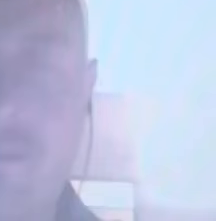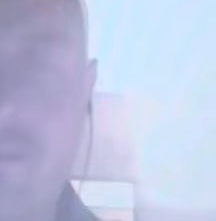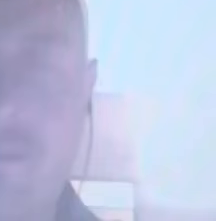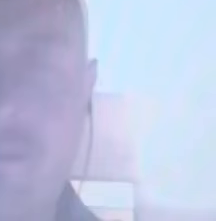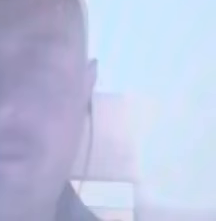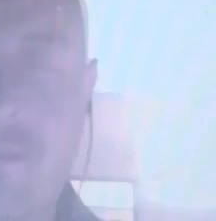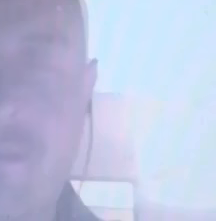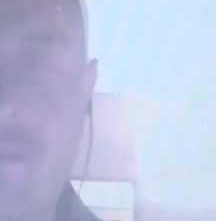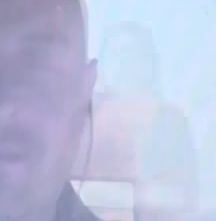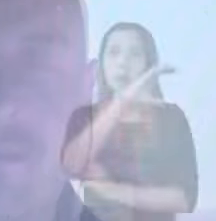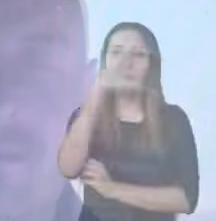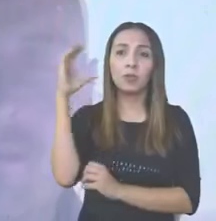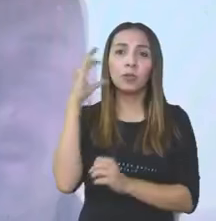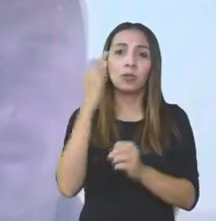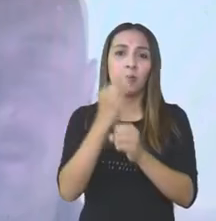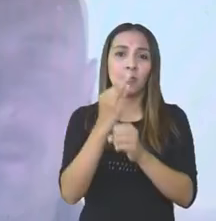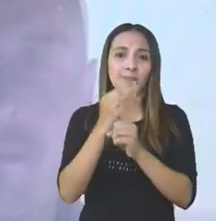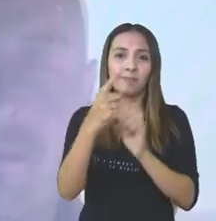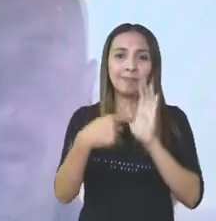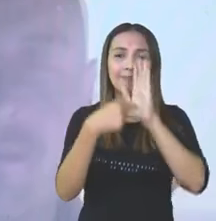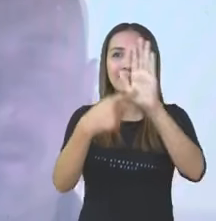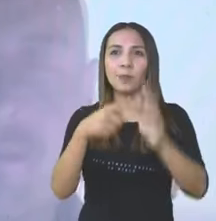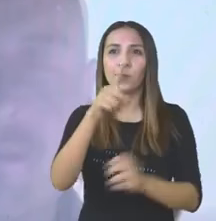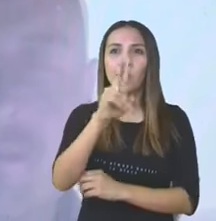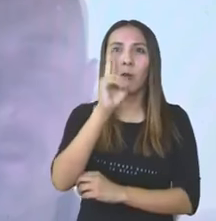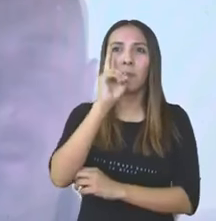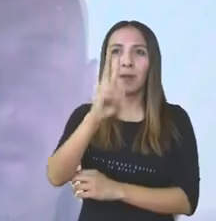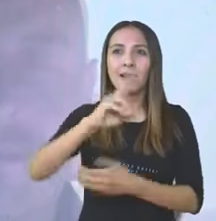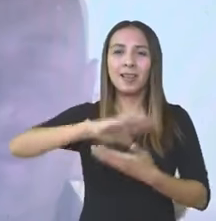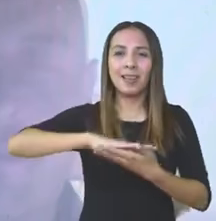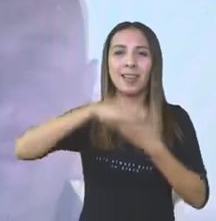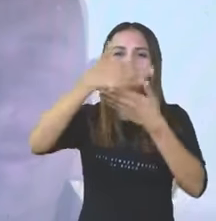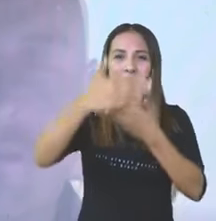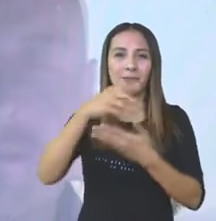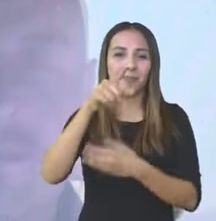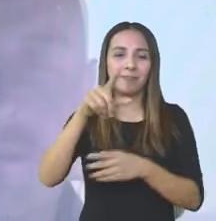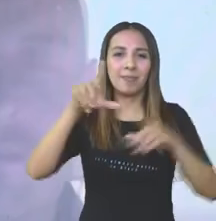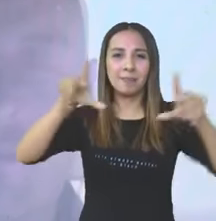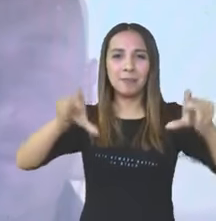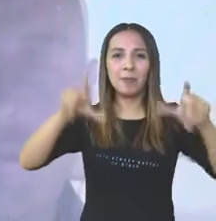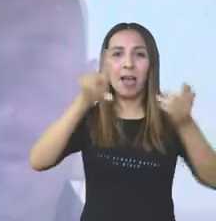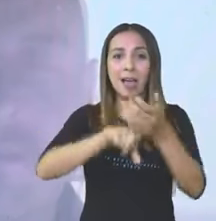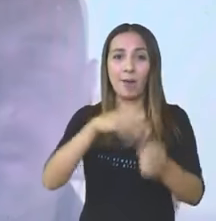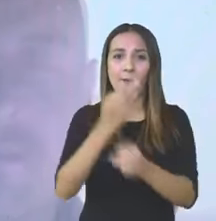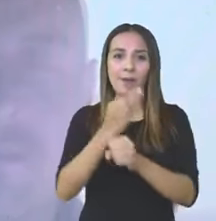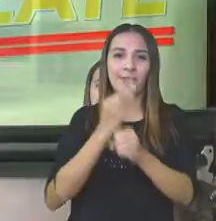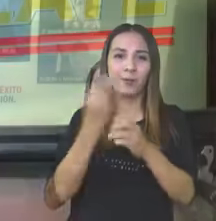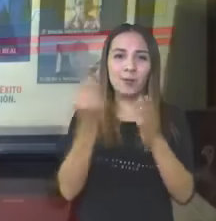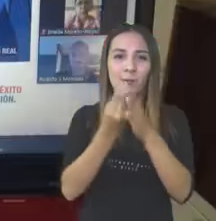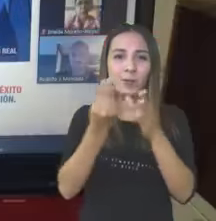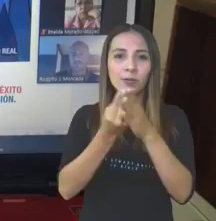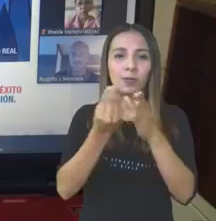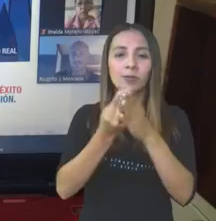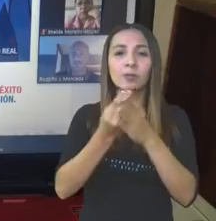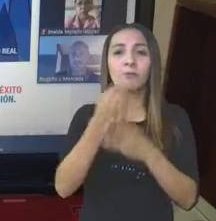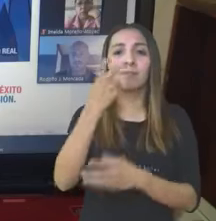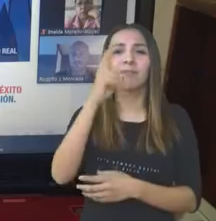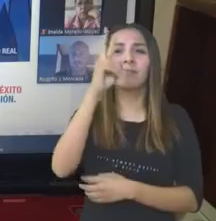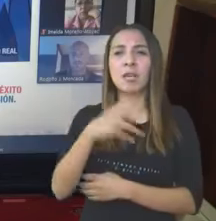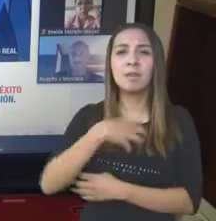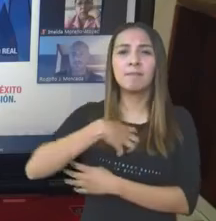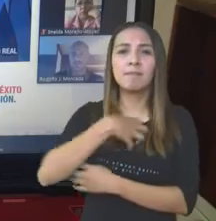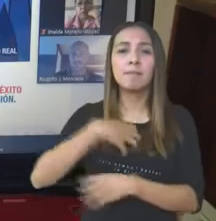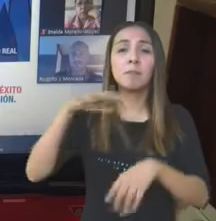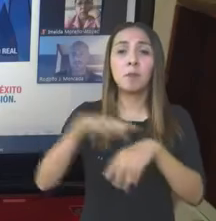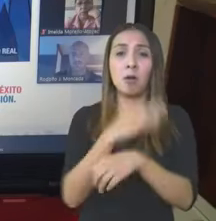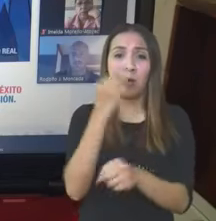ven esto de la laptop, de más, y estamos muy contentos porque estamos interactuando